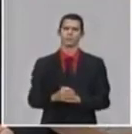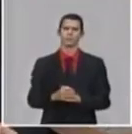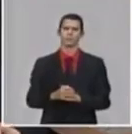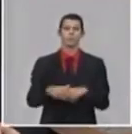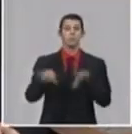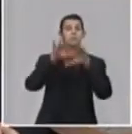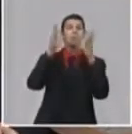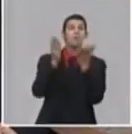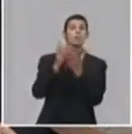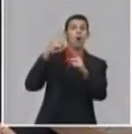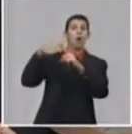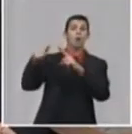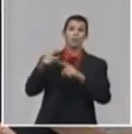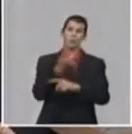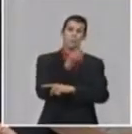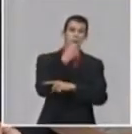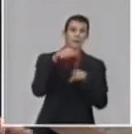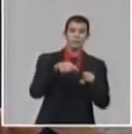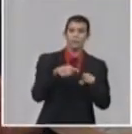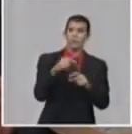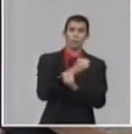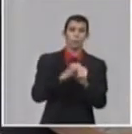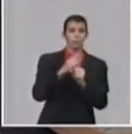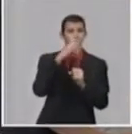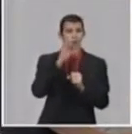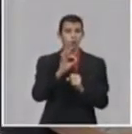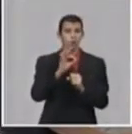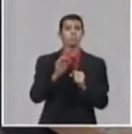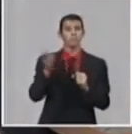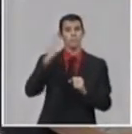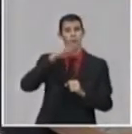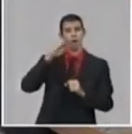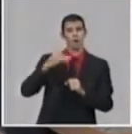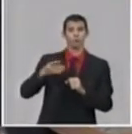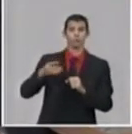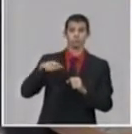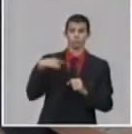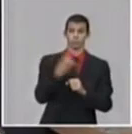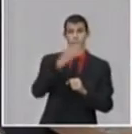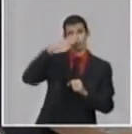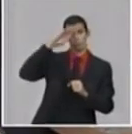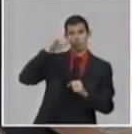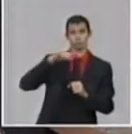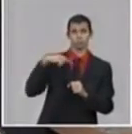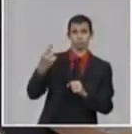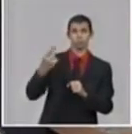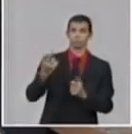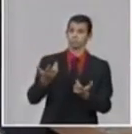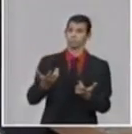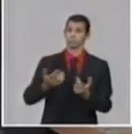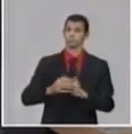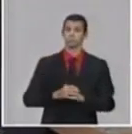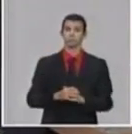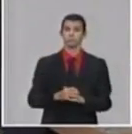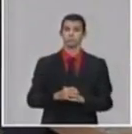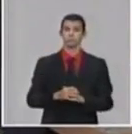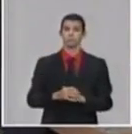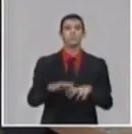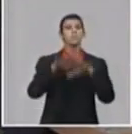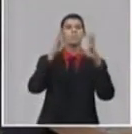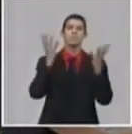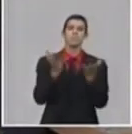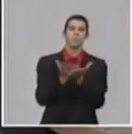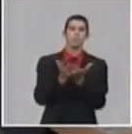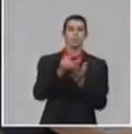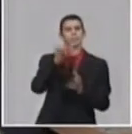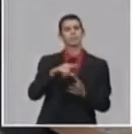crítico es la mitad de la media a nivel internacional. La letalidad en el mundo está por encima de un 6% en estos momentos, y como